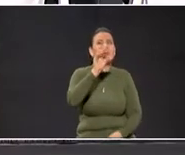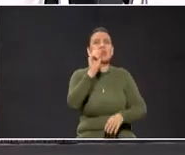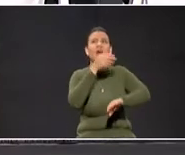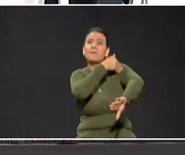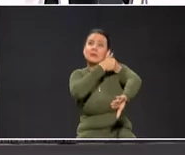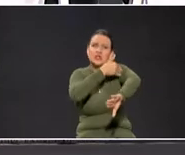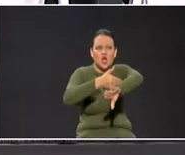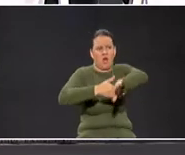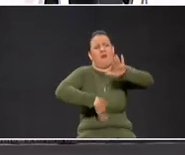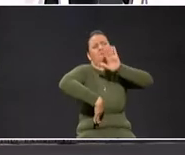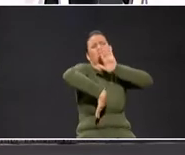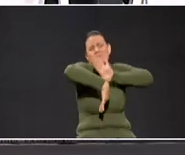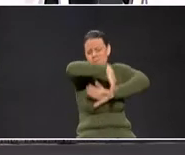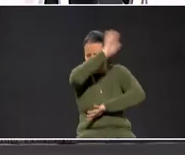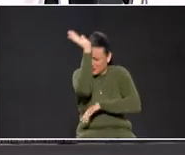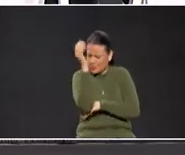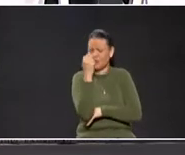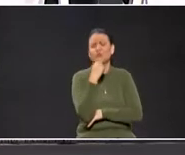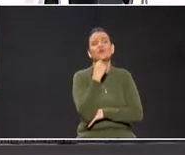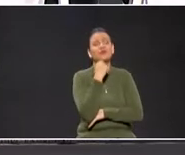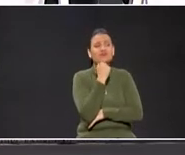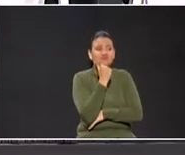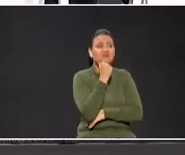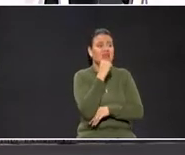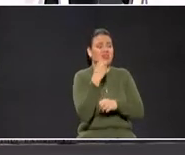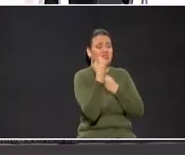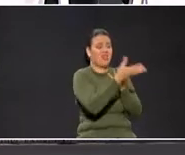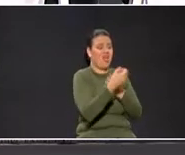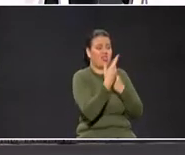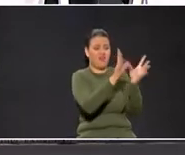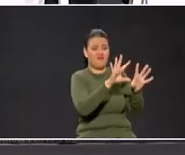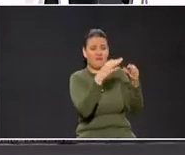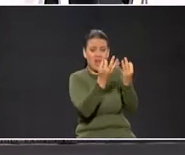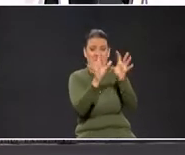y puede ser más de 120 millones de pesos para cada familia